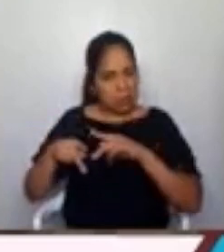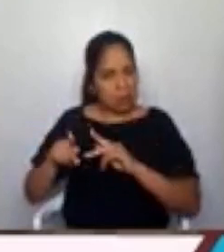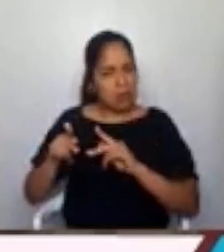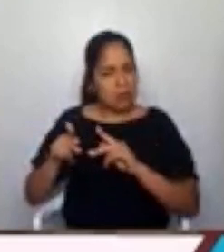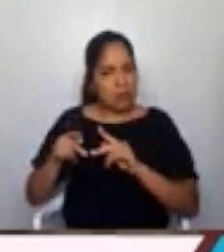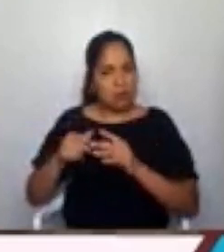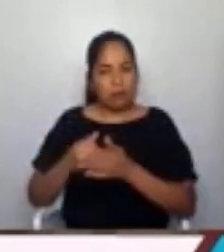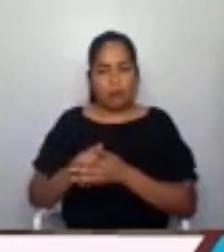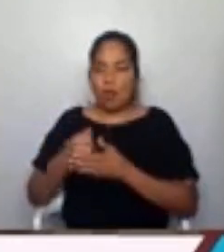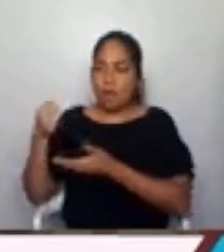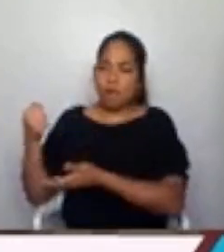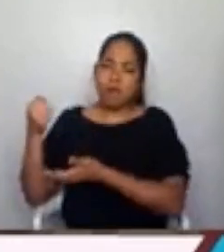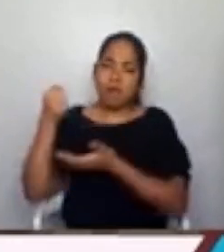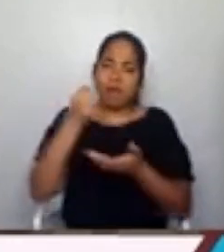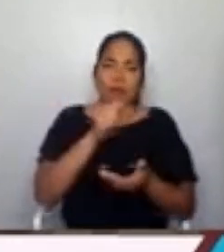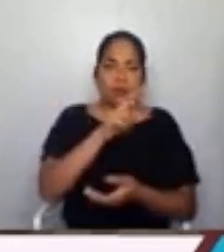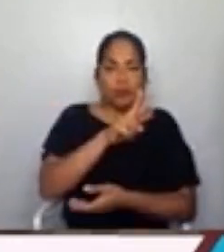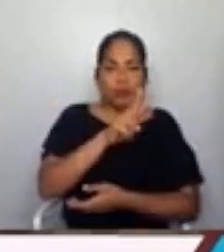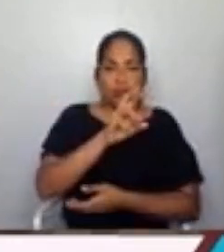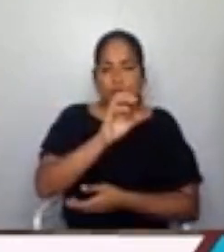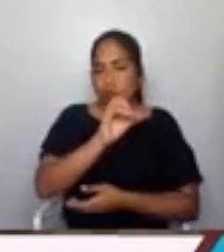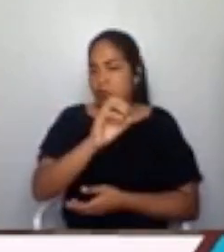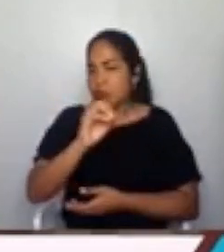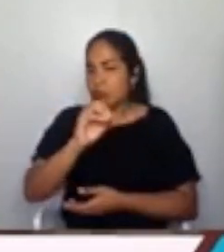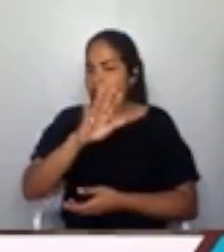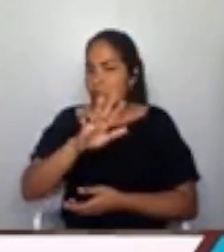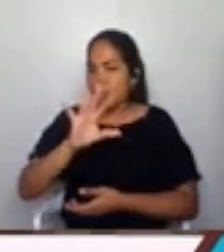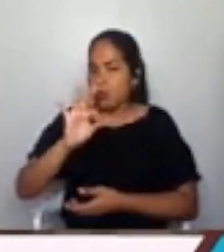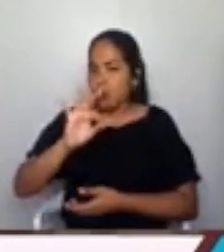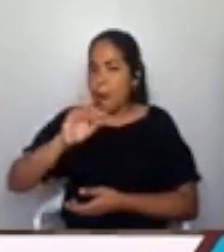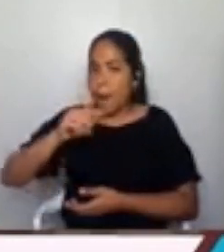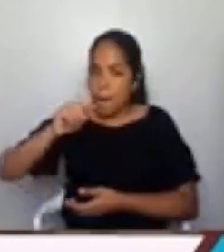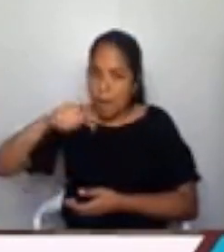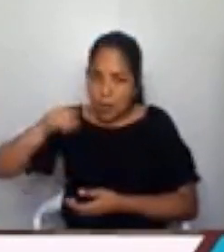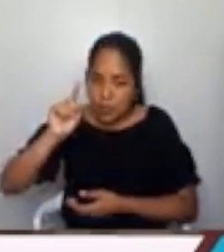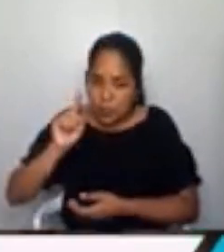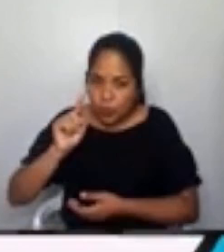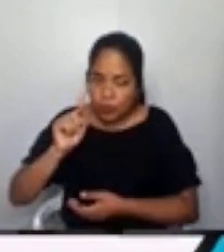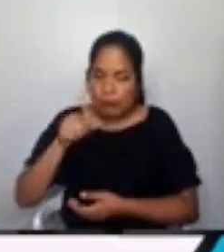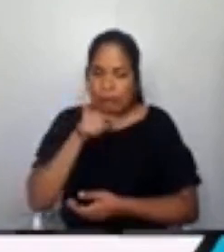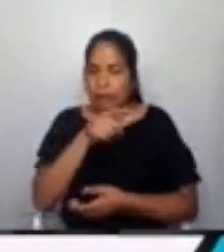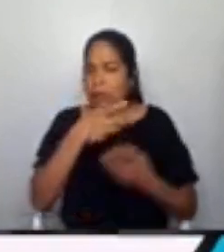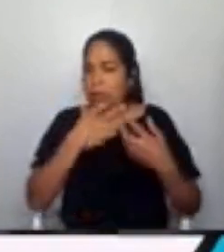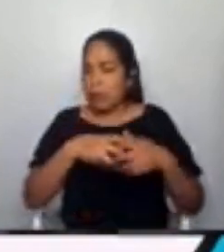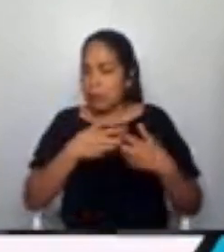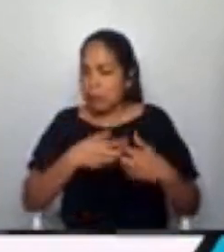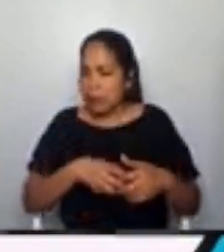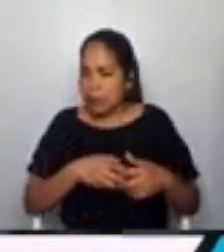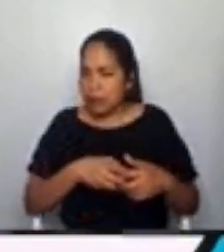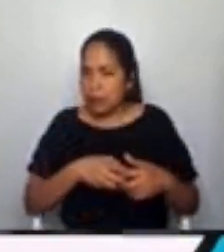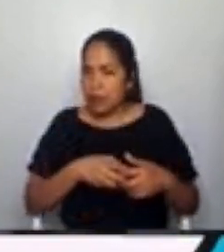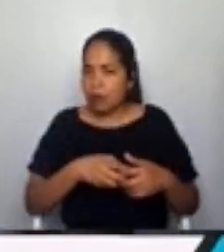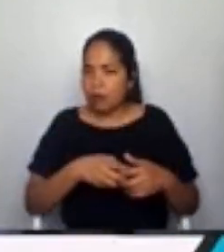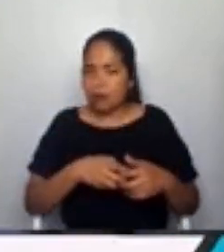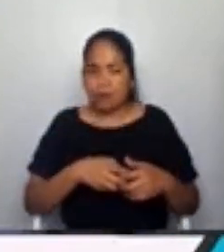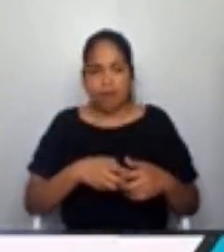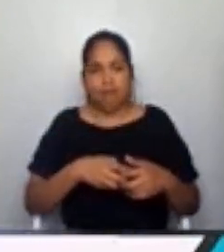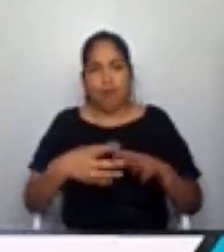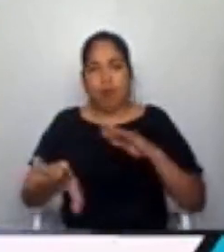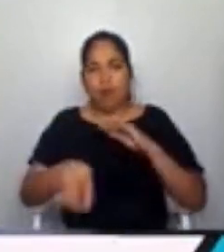de 259 millones, esta empresa corrupta se lleve